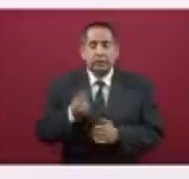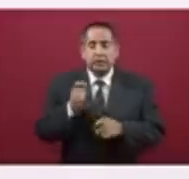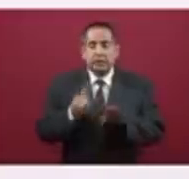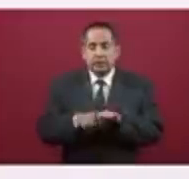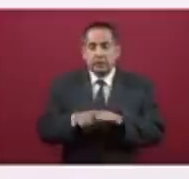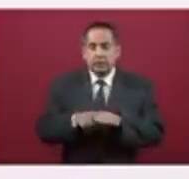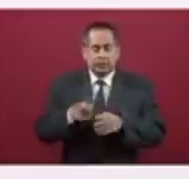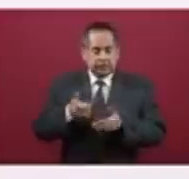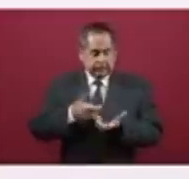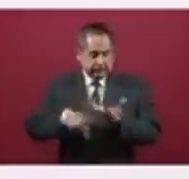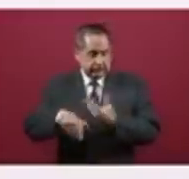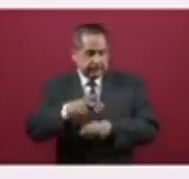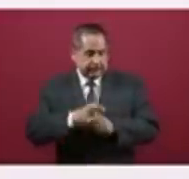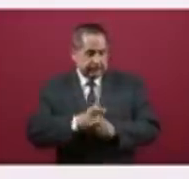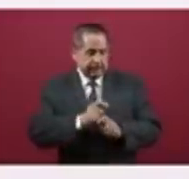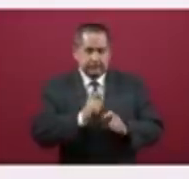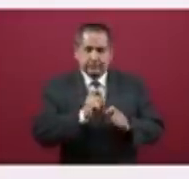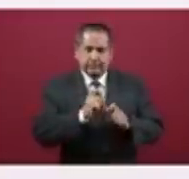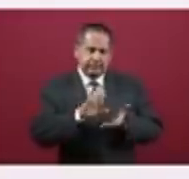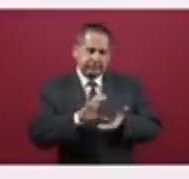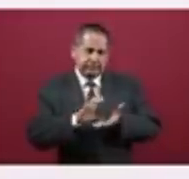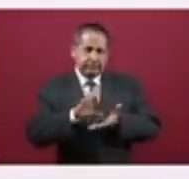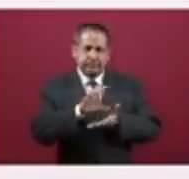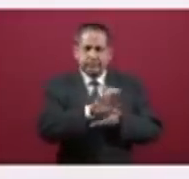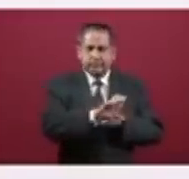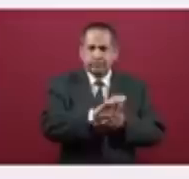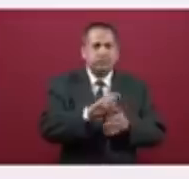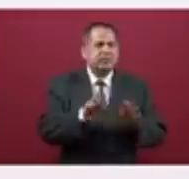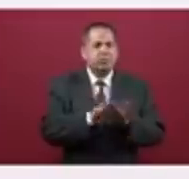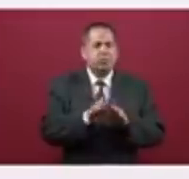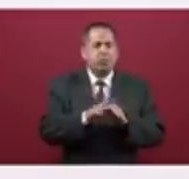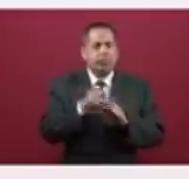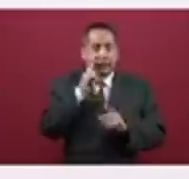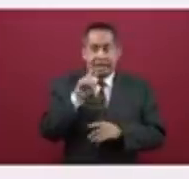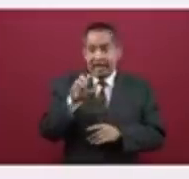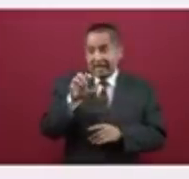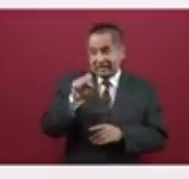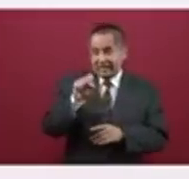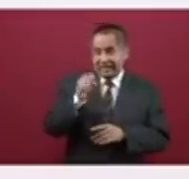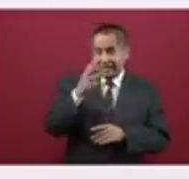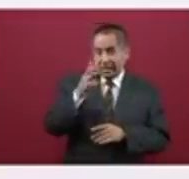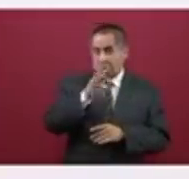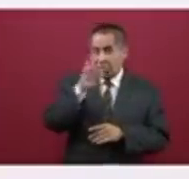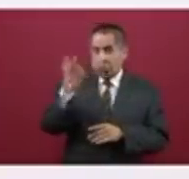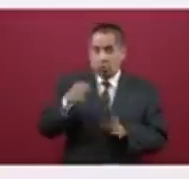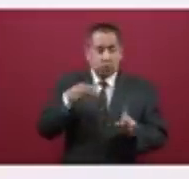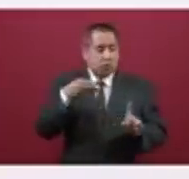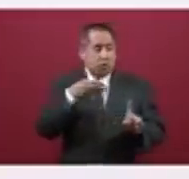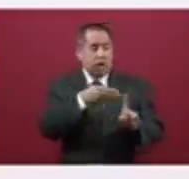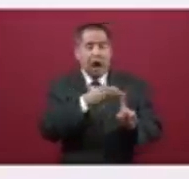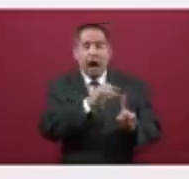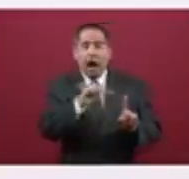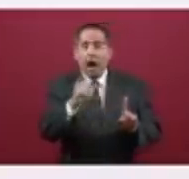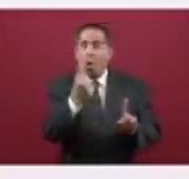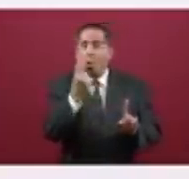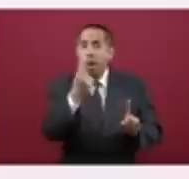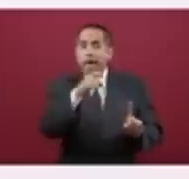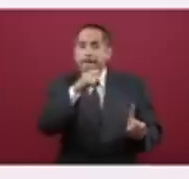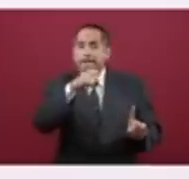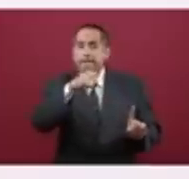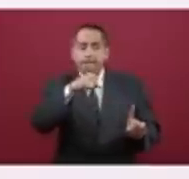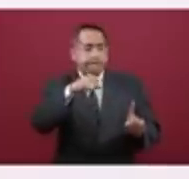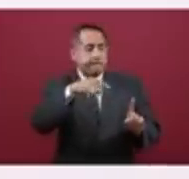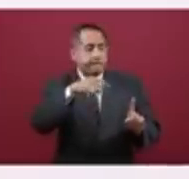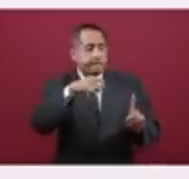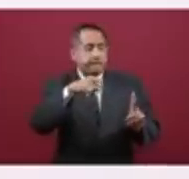suministrado en un 63% por solo tres